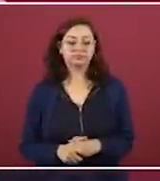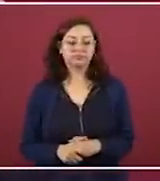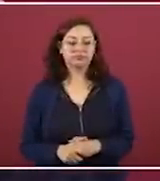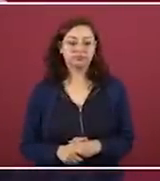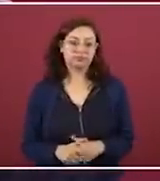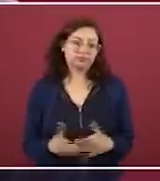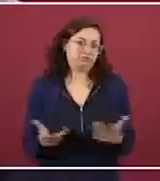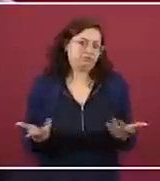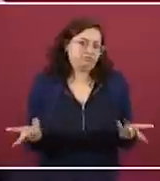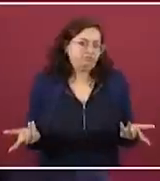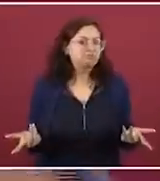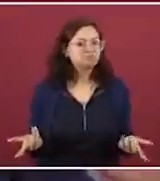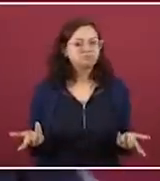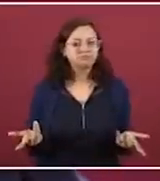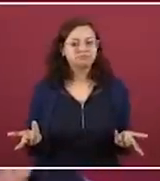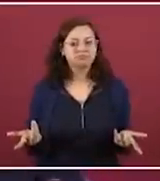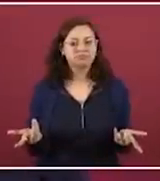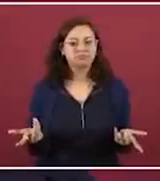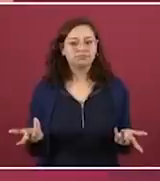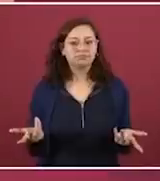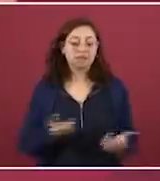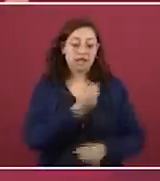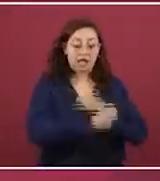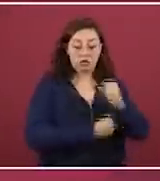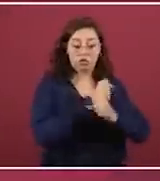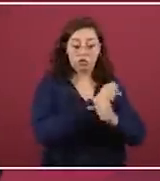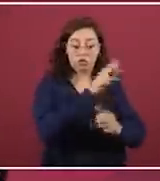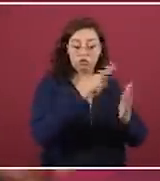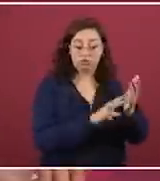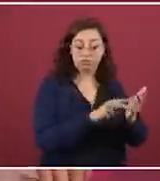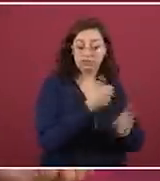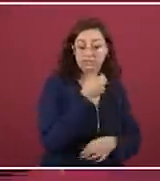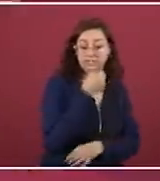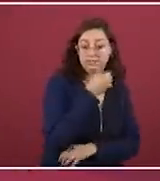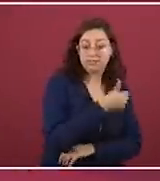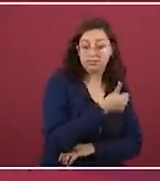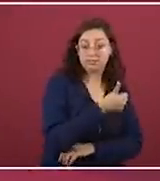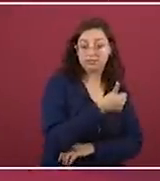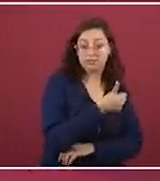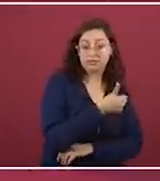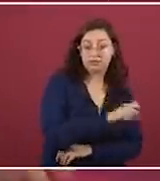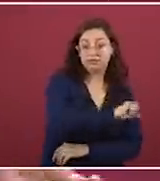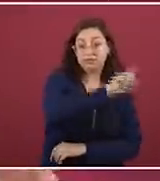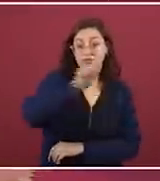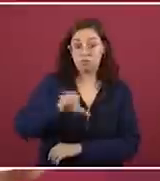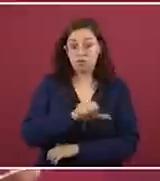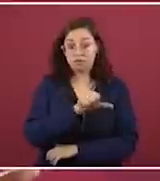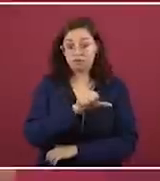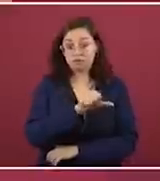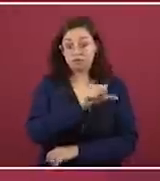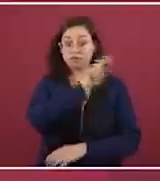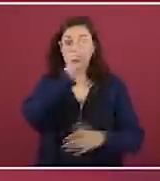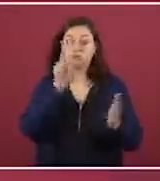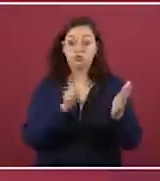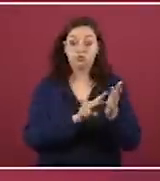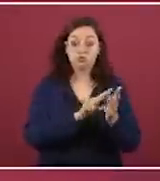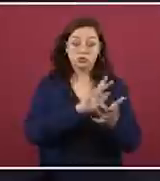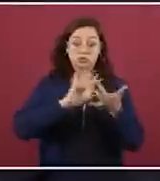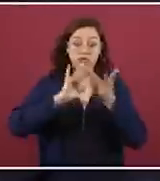Entonces, eso fue en el 2006, pero luego vienen las